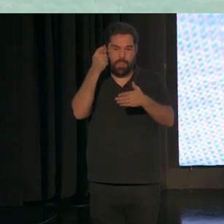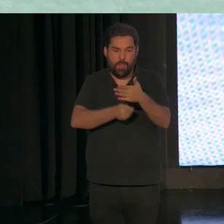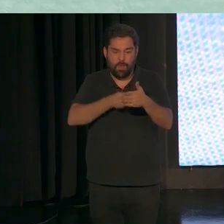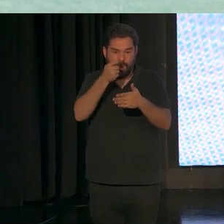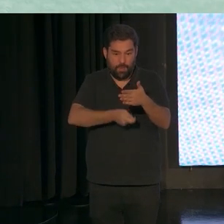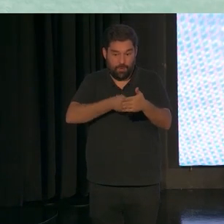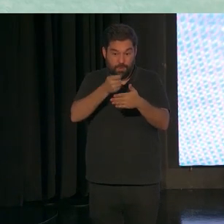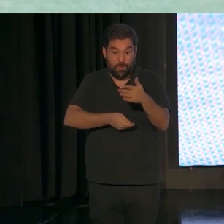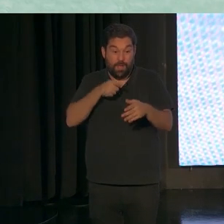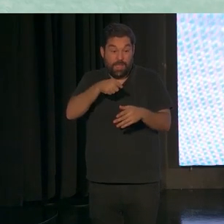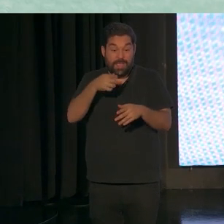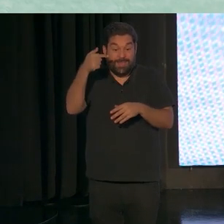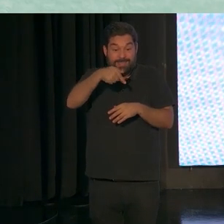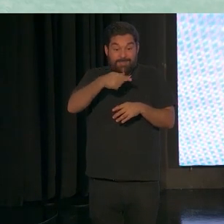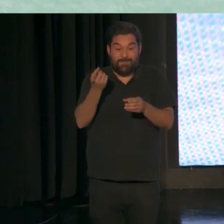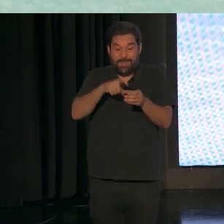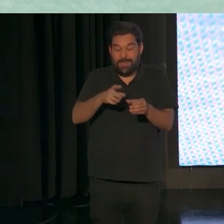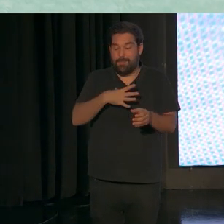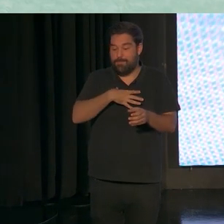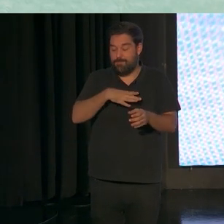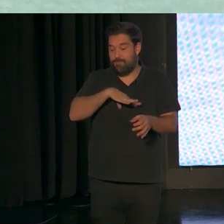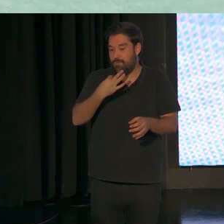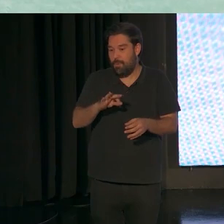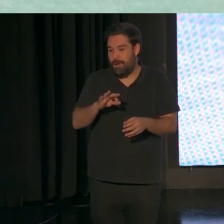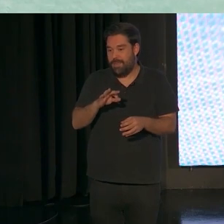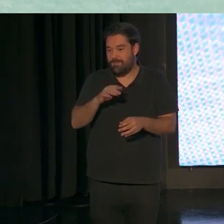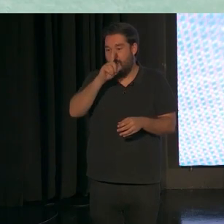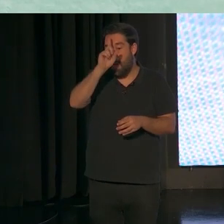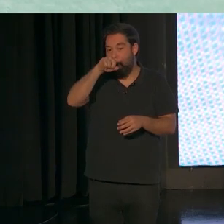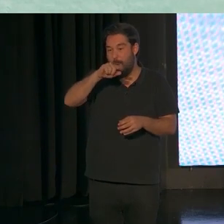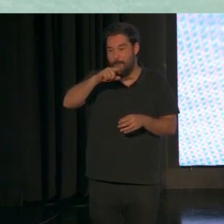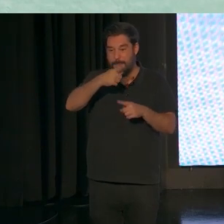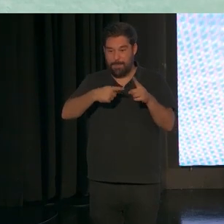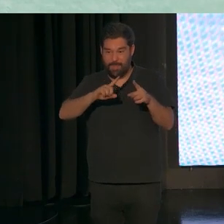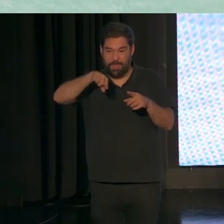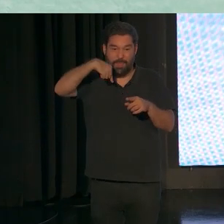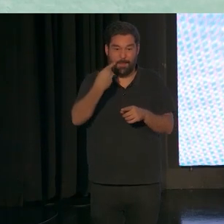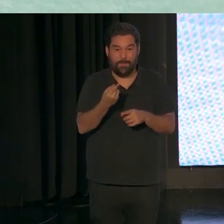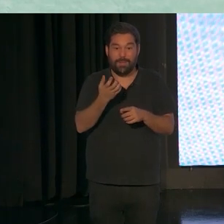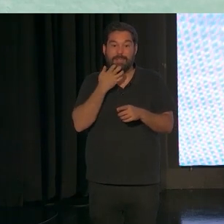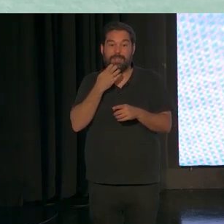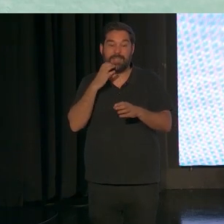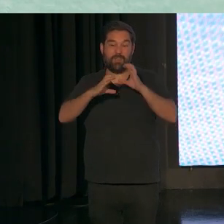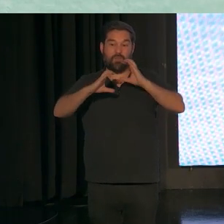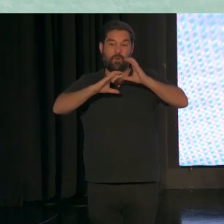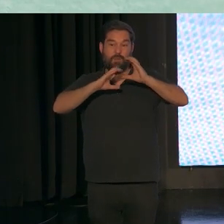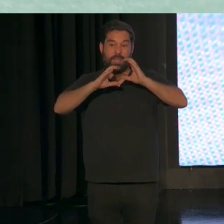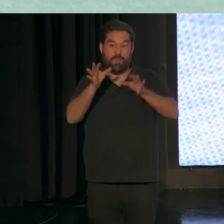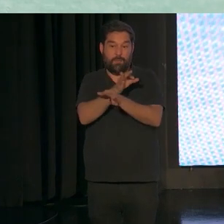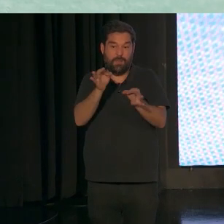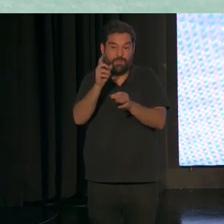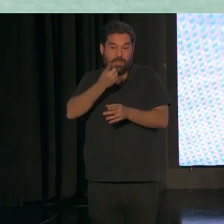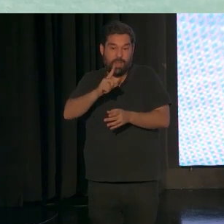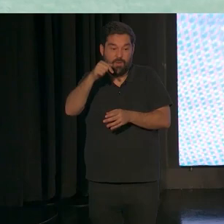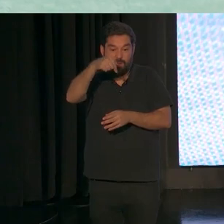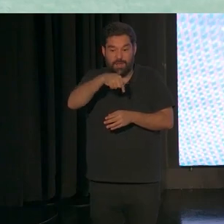ese en ese contexto Y bueno pues un mes y pico después se le dice si la comunicación hubiese sido la adecuada Esto no